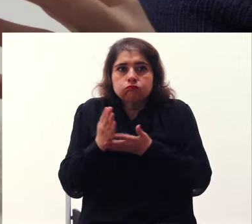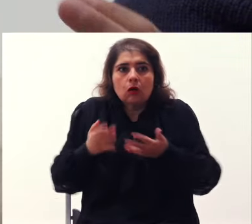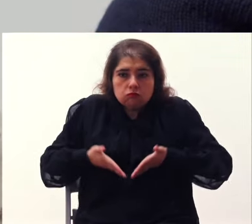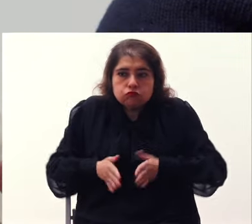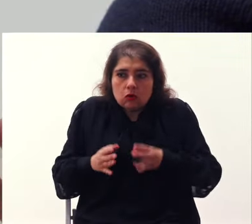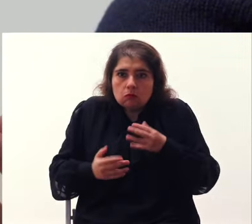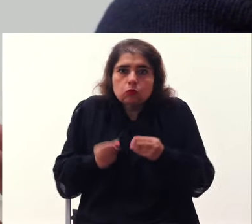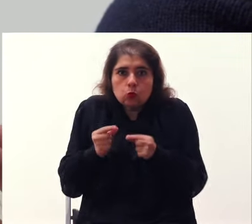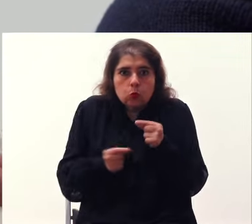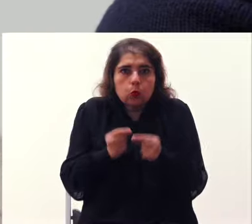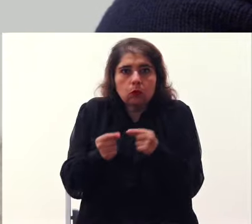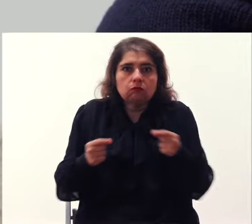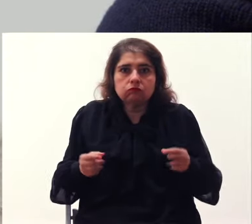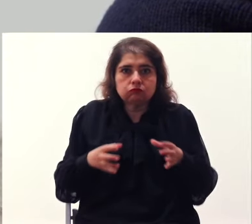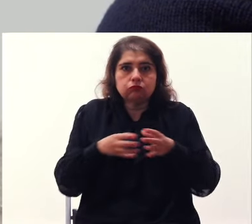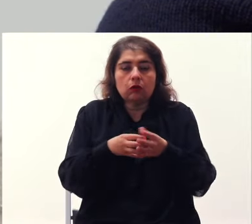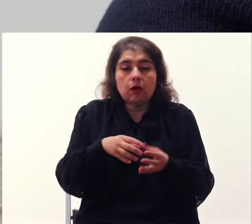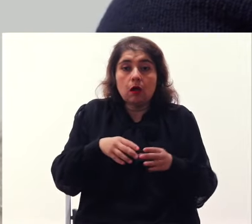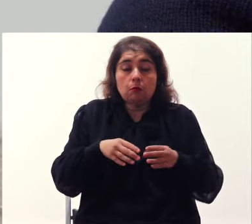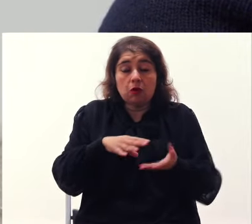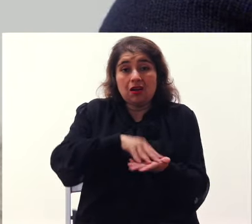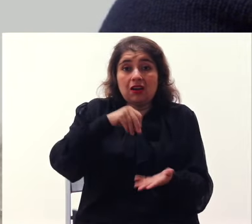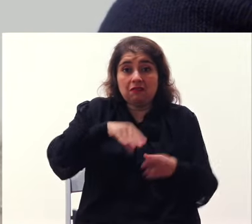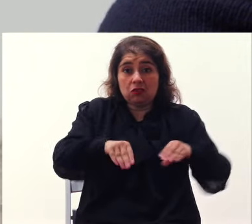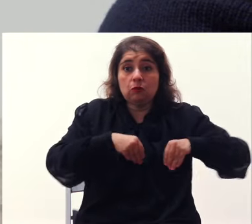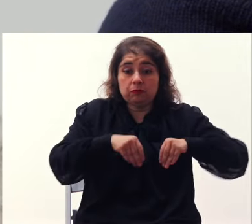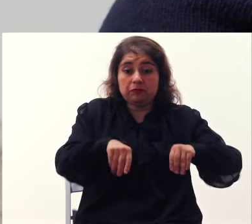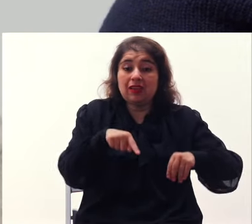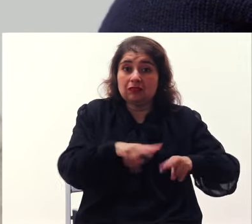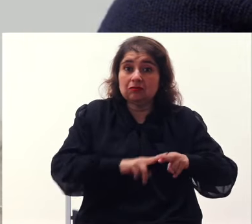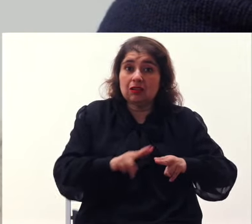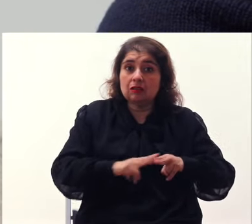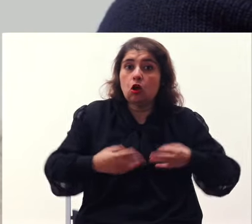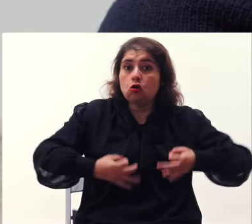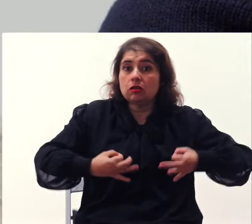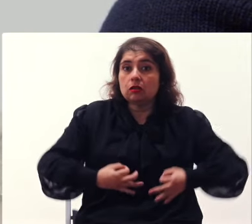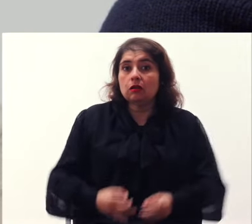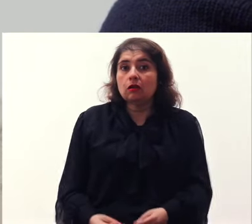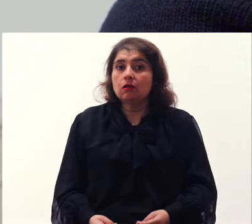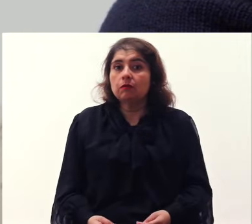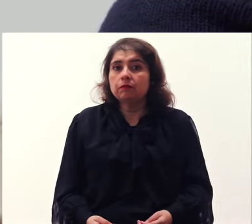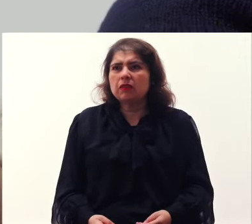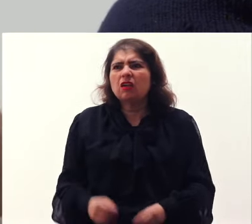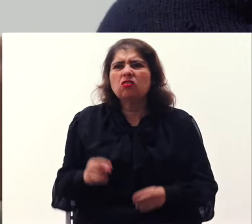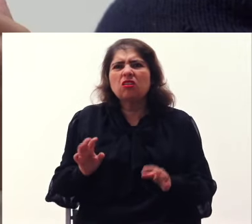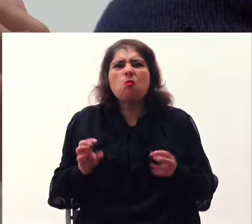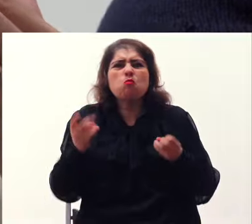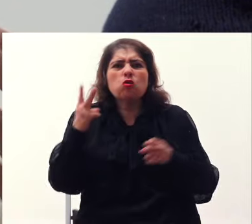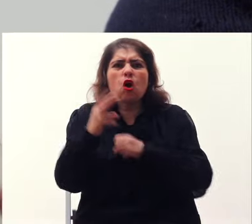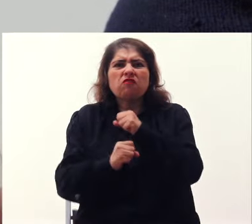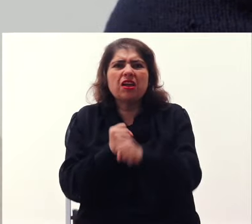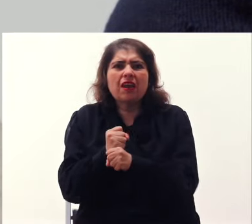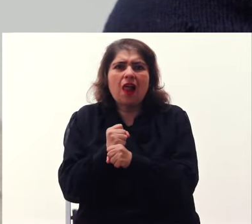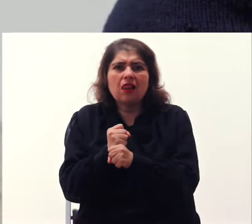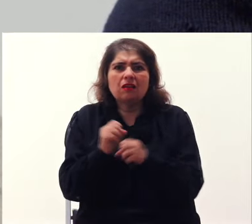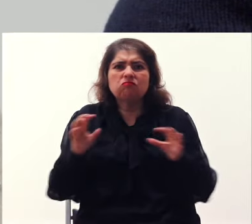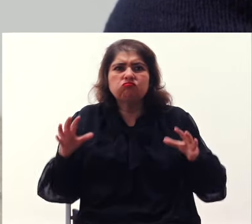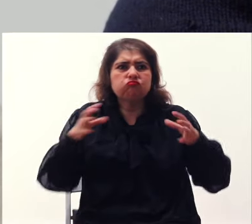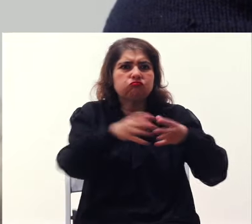a formarse a partir de esta idea, ¿no es cierto?, del grabado como obra gráfica original, y se desarrollan un montón de